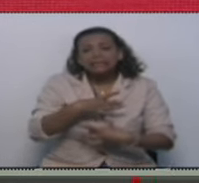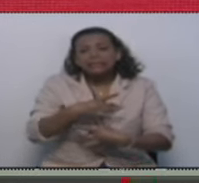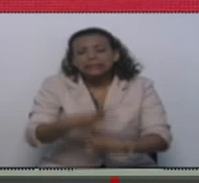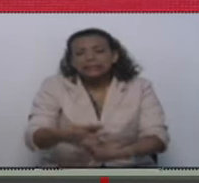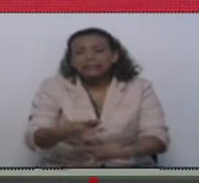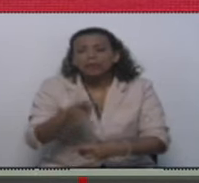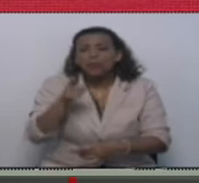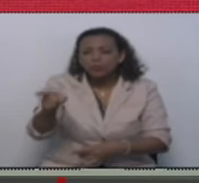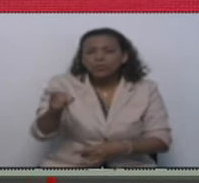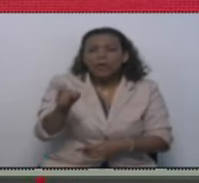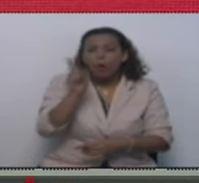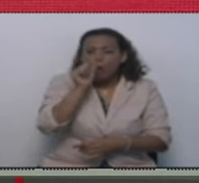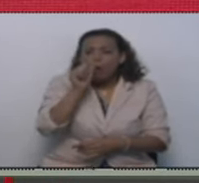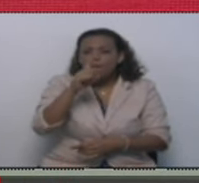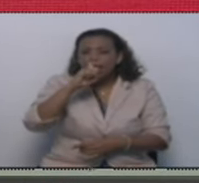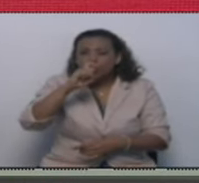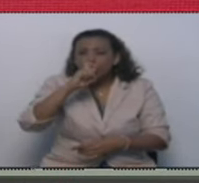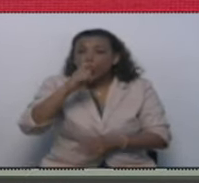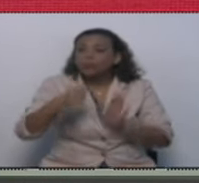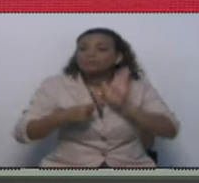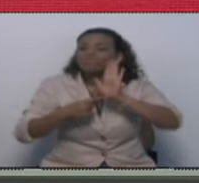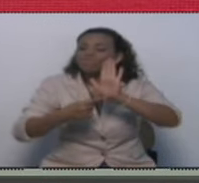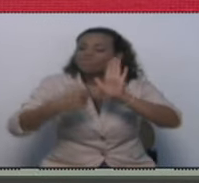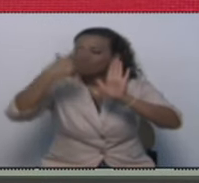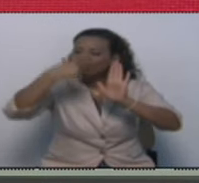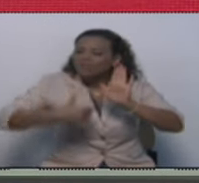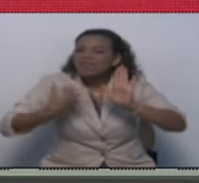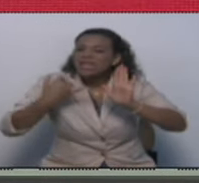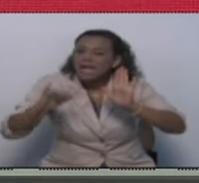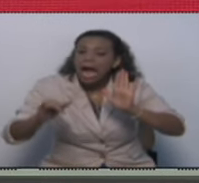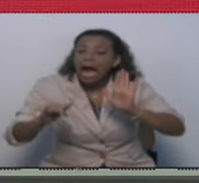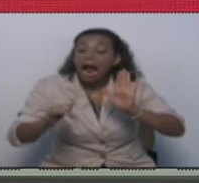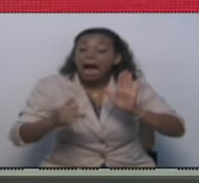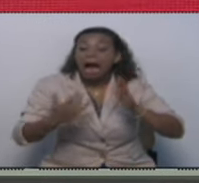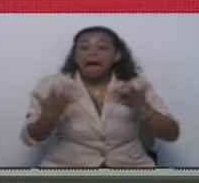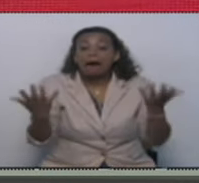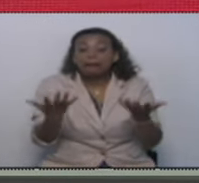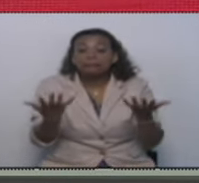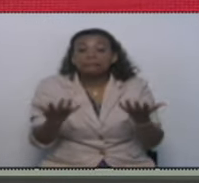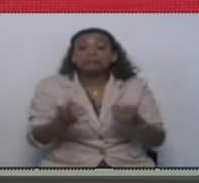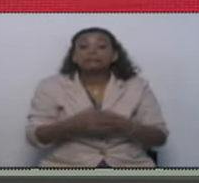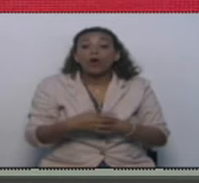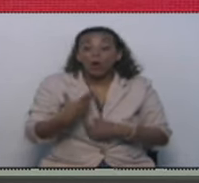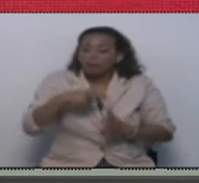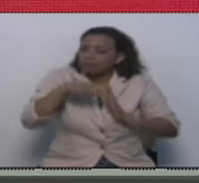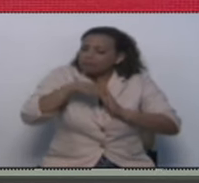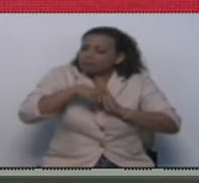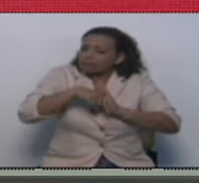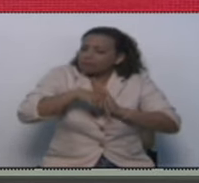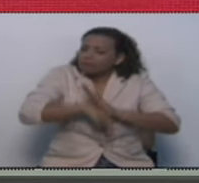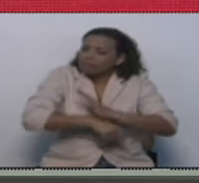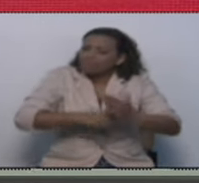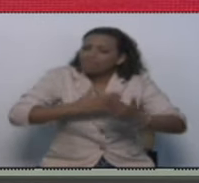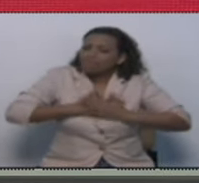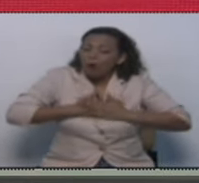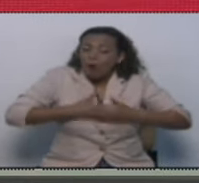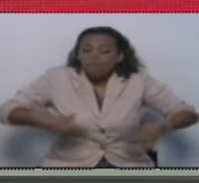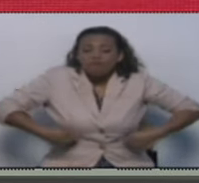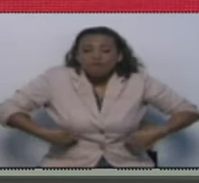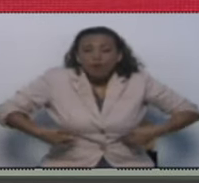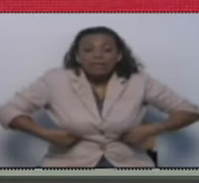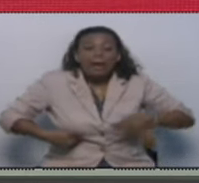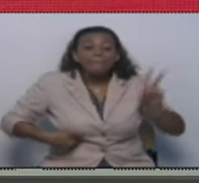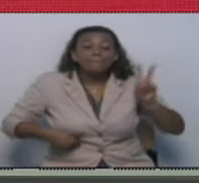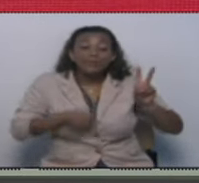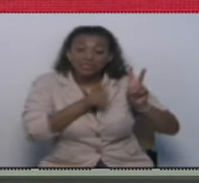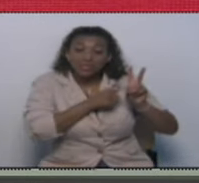esta iniciativa refleja las relaciones profundas y fuertes entre